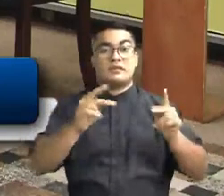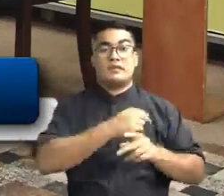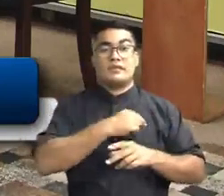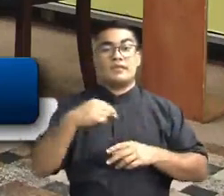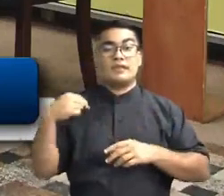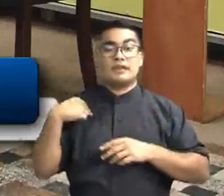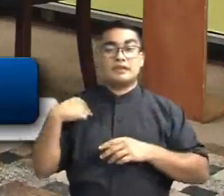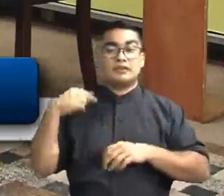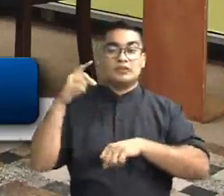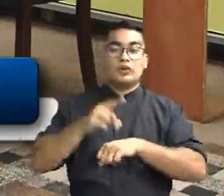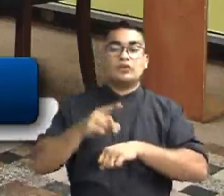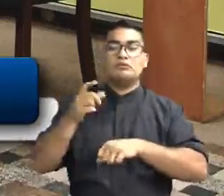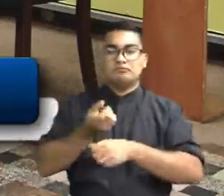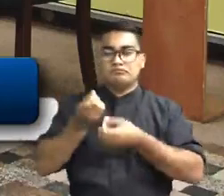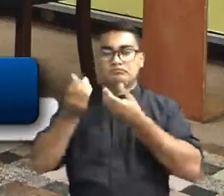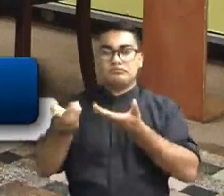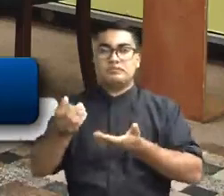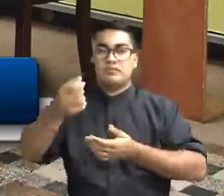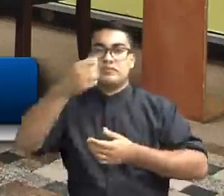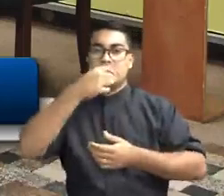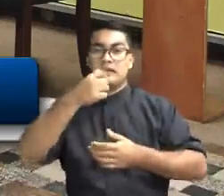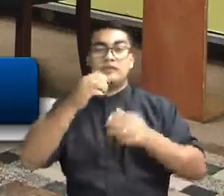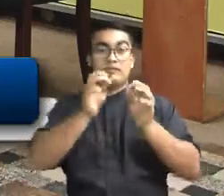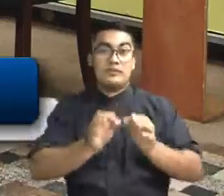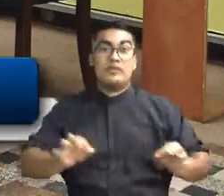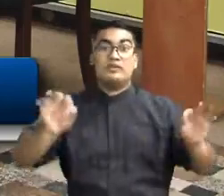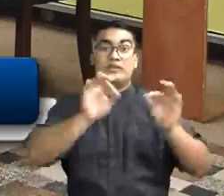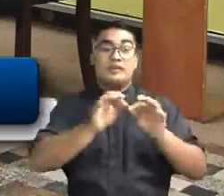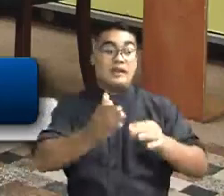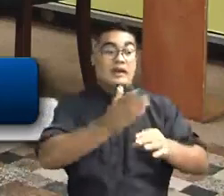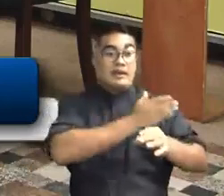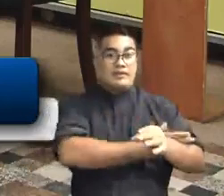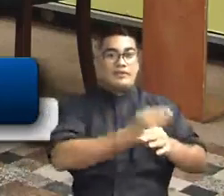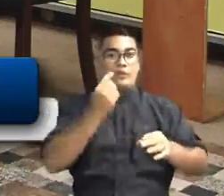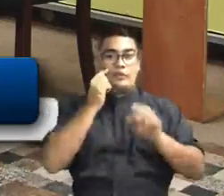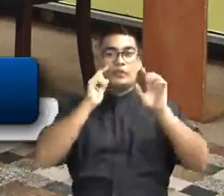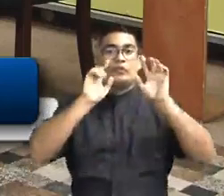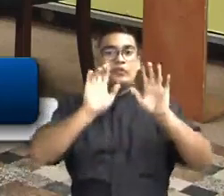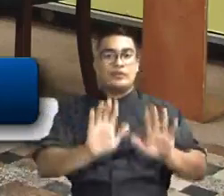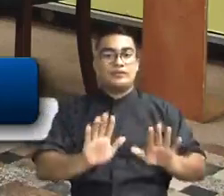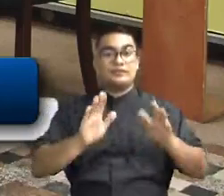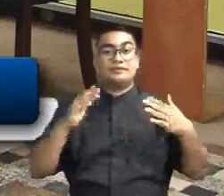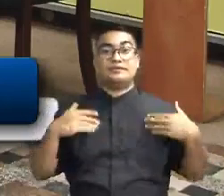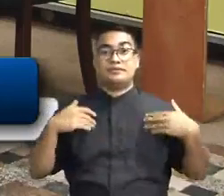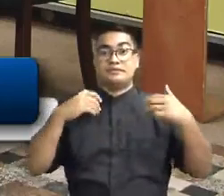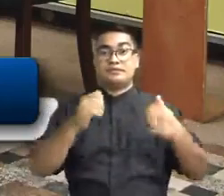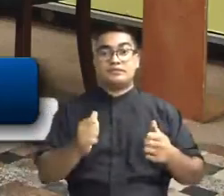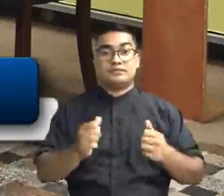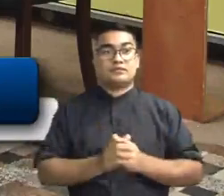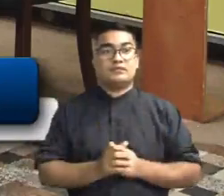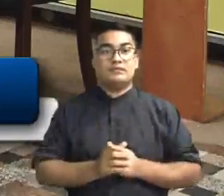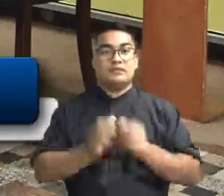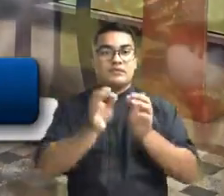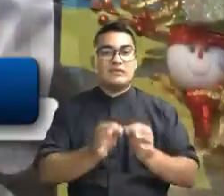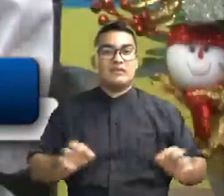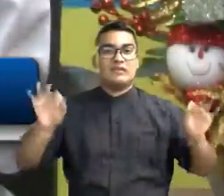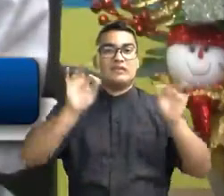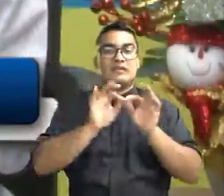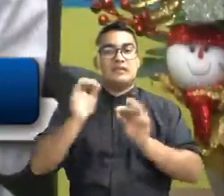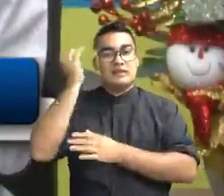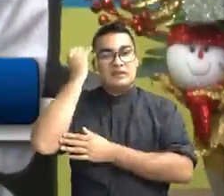nuestro tratamiento. Siempre lo ideal pues es la prevención, como este programa Prevenir es Salud. Realmente lo ideal es